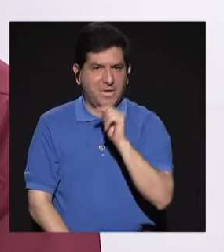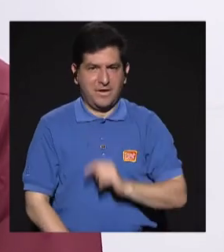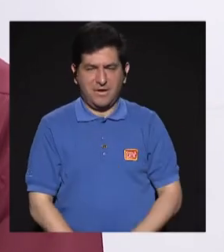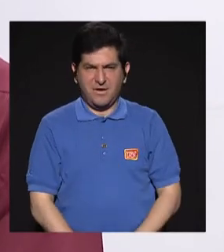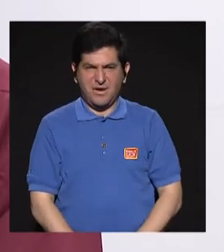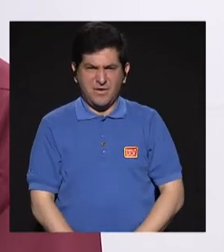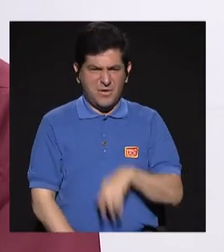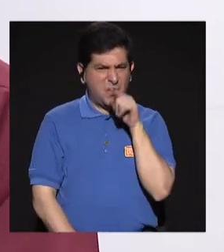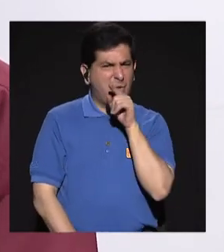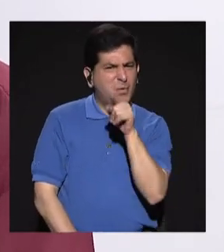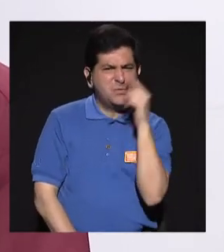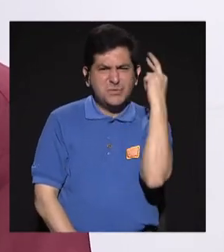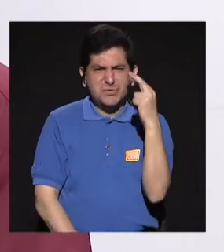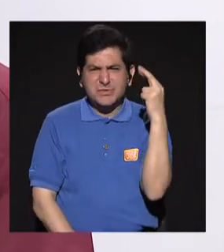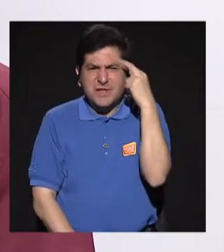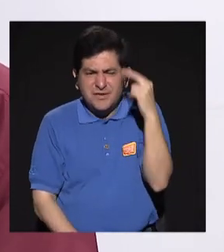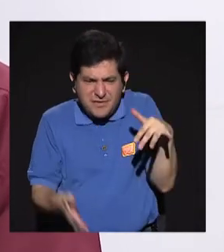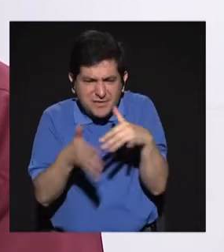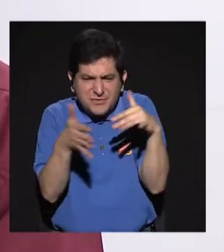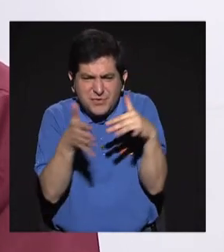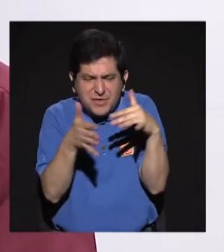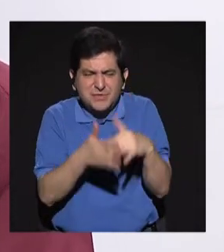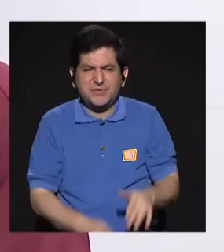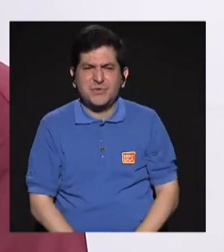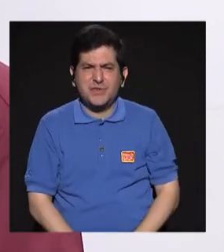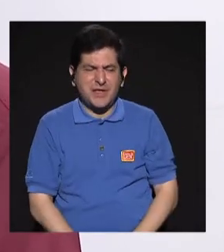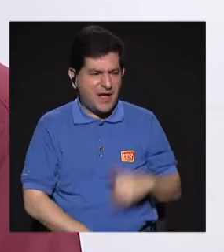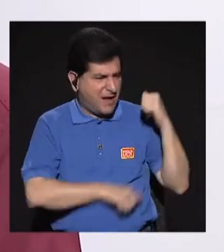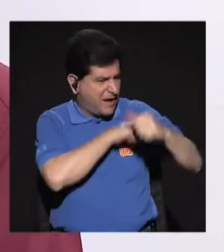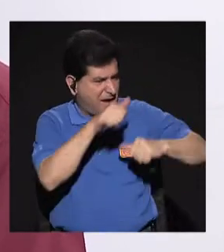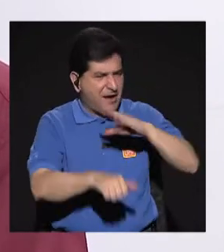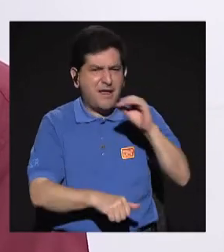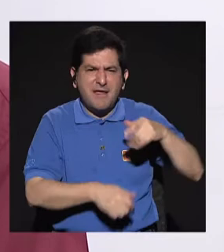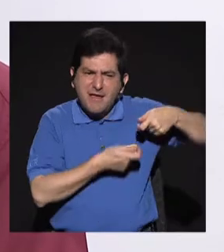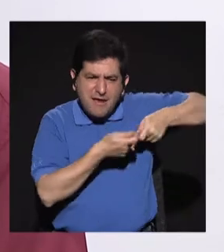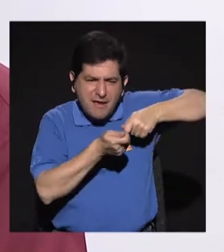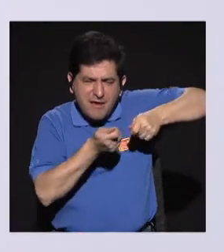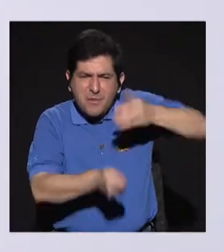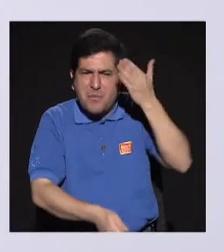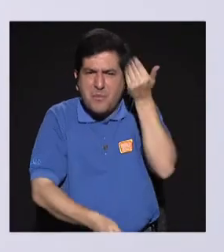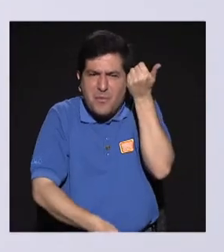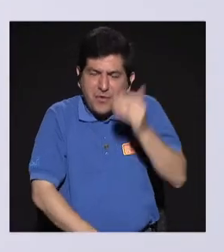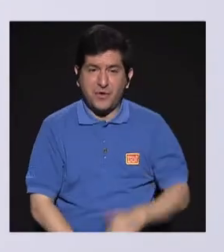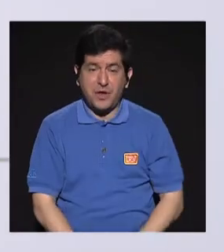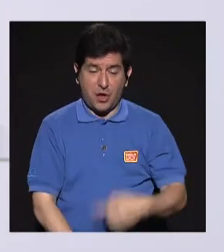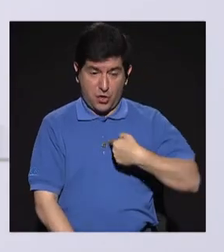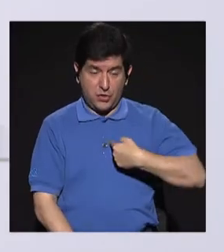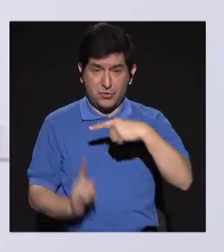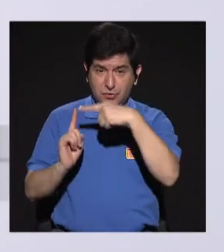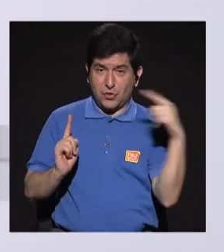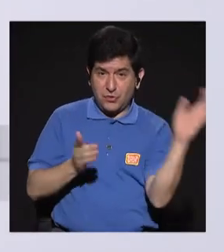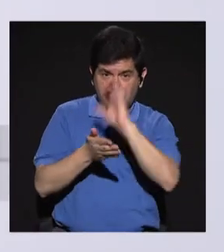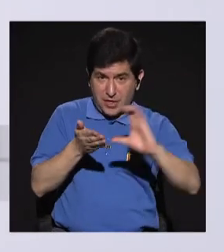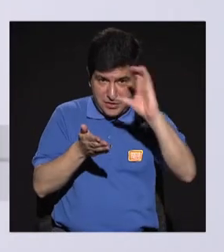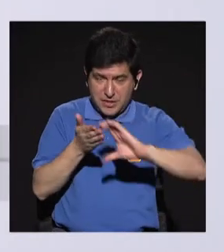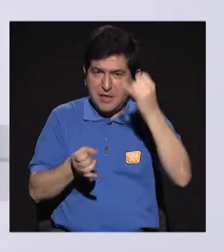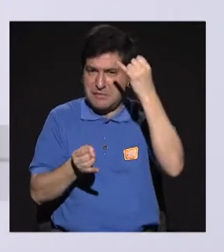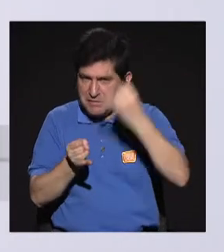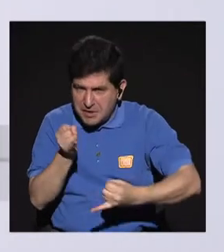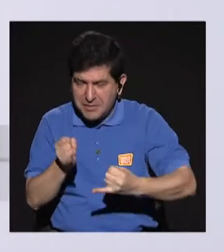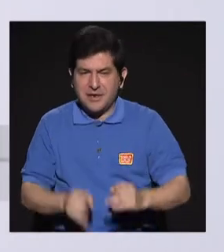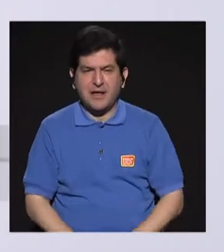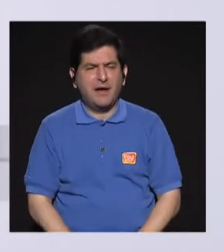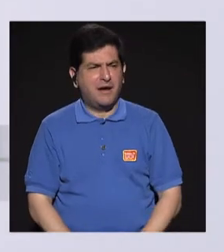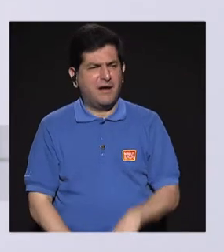primero que todo de voluntario el truco que lo llevó a que lo motivó estudio ciudadano atropología y arqueología bueno desde desde que estaba en el colegio